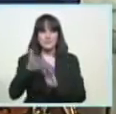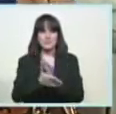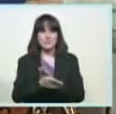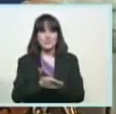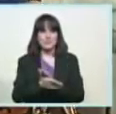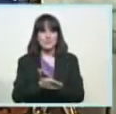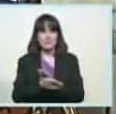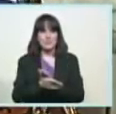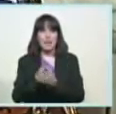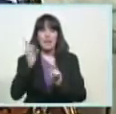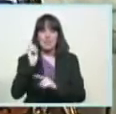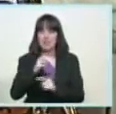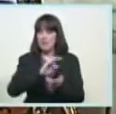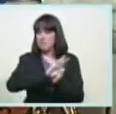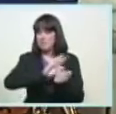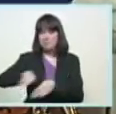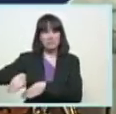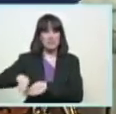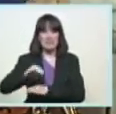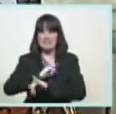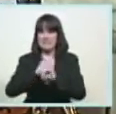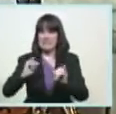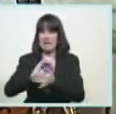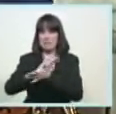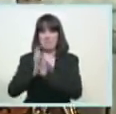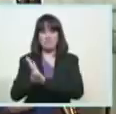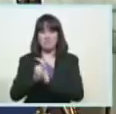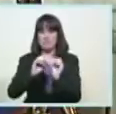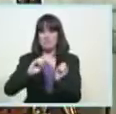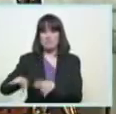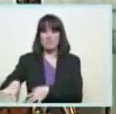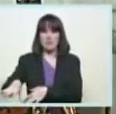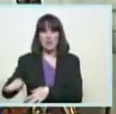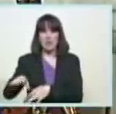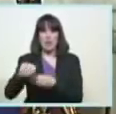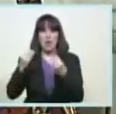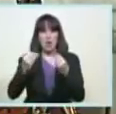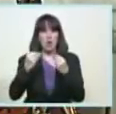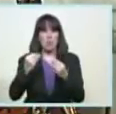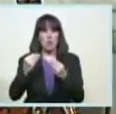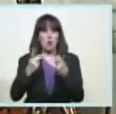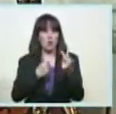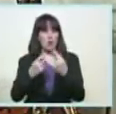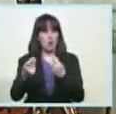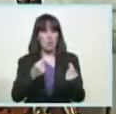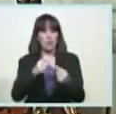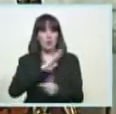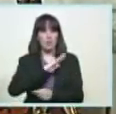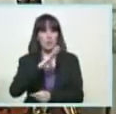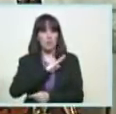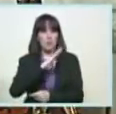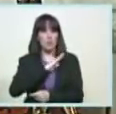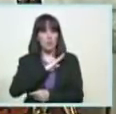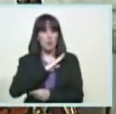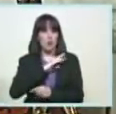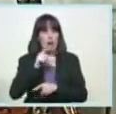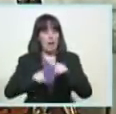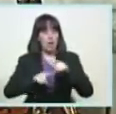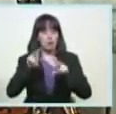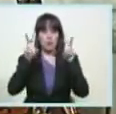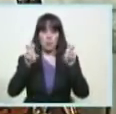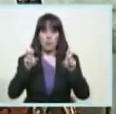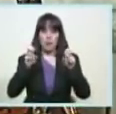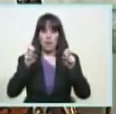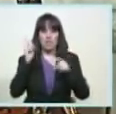sepultado con sus actores económicos incluidos y lo nuevo que debe terminar de